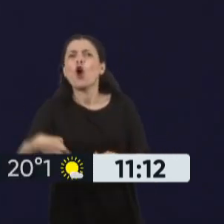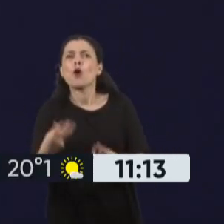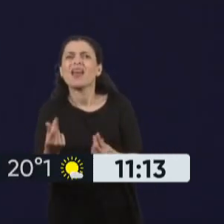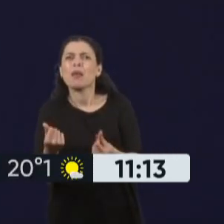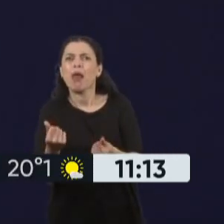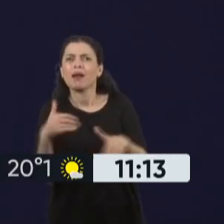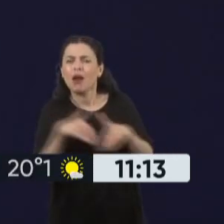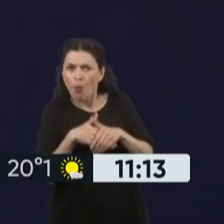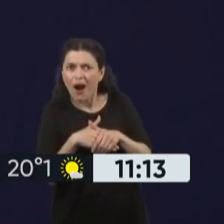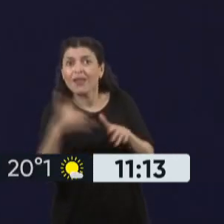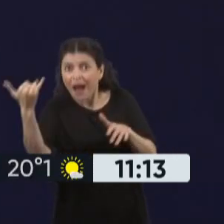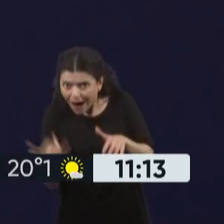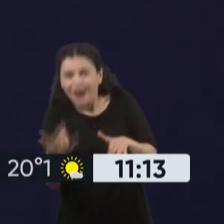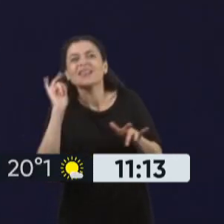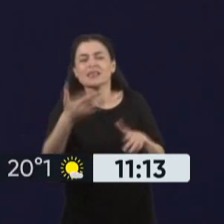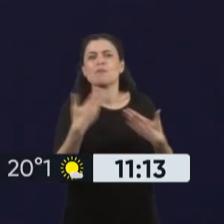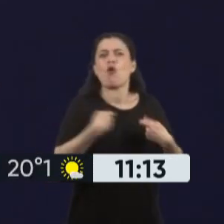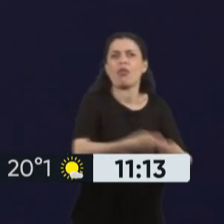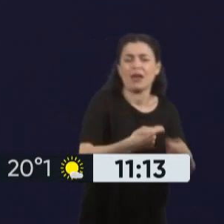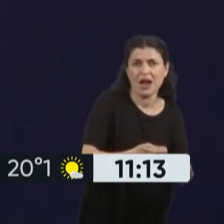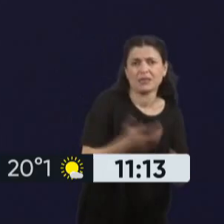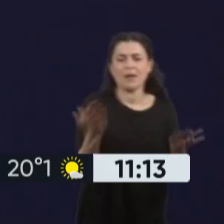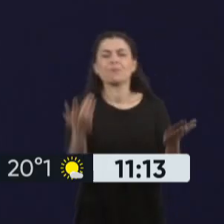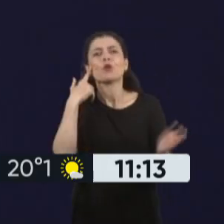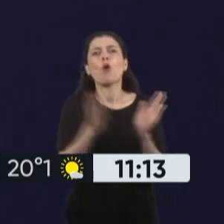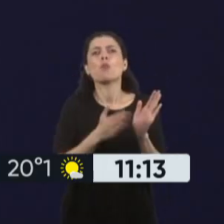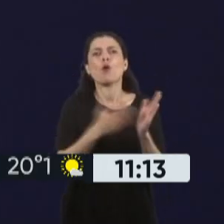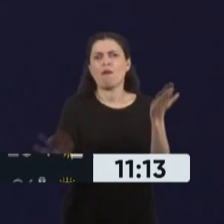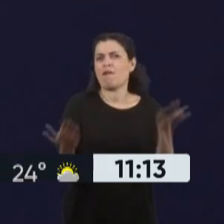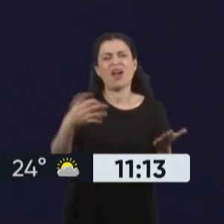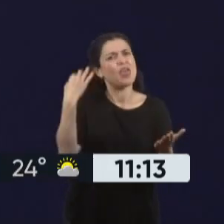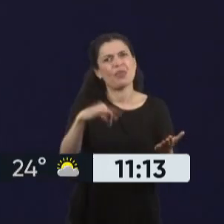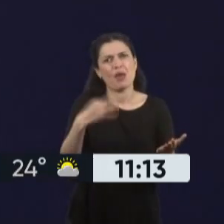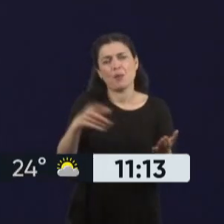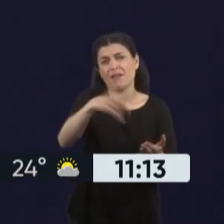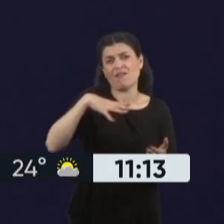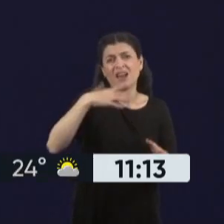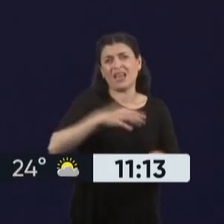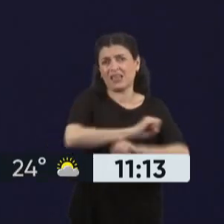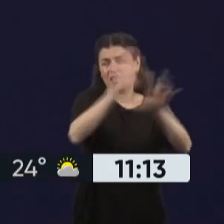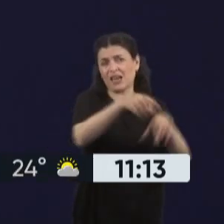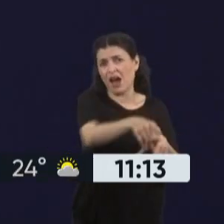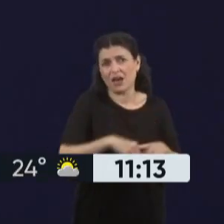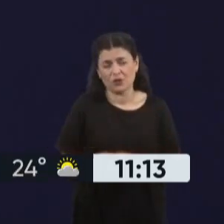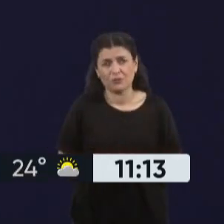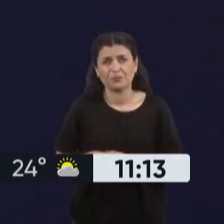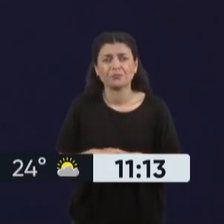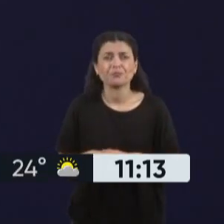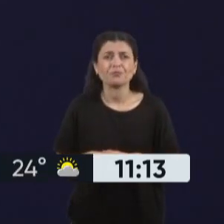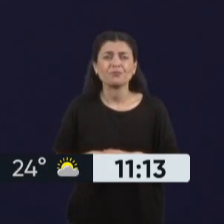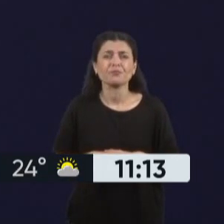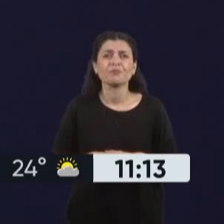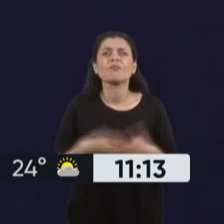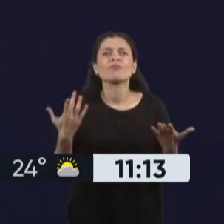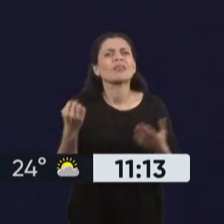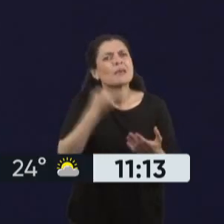tener una contrapartida de ingresos o en tal caso alguna otra partida que pueda aportar los recursos